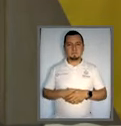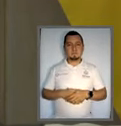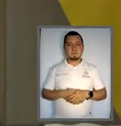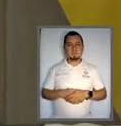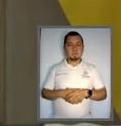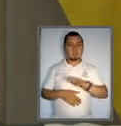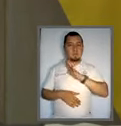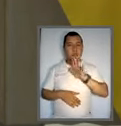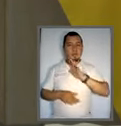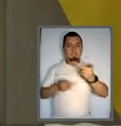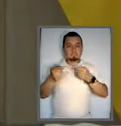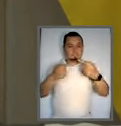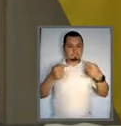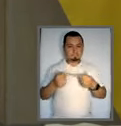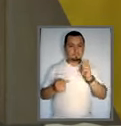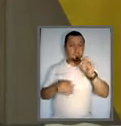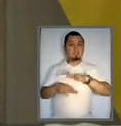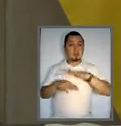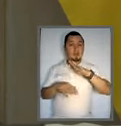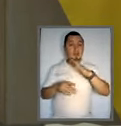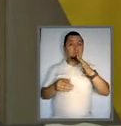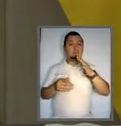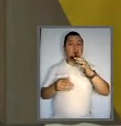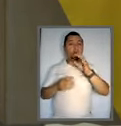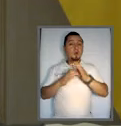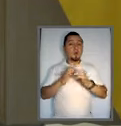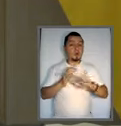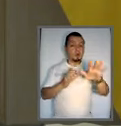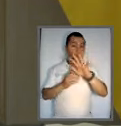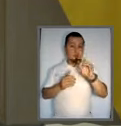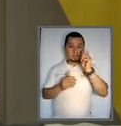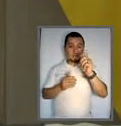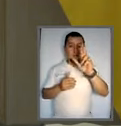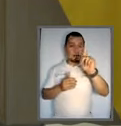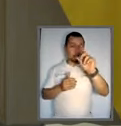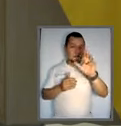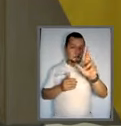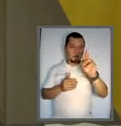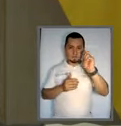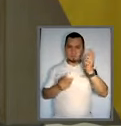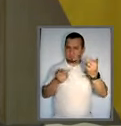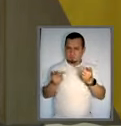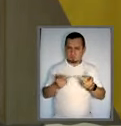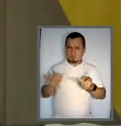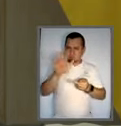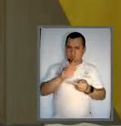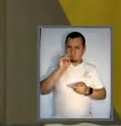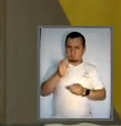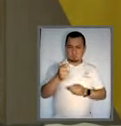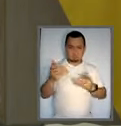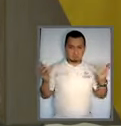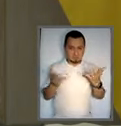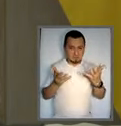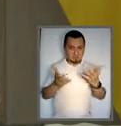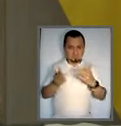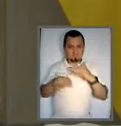los temas que aquí me han puesto sobre la mesa, porque no tengo más información todavía al respecto. Y el tema de radar nos ha funcionado muy bien, hemos incrementado